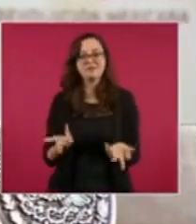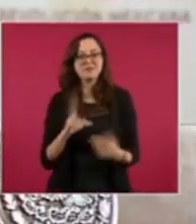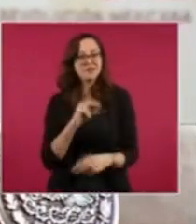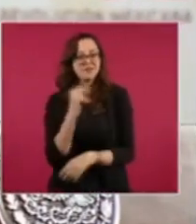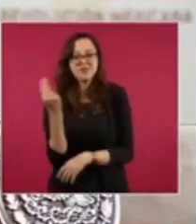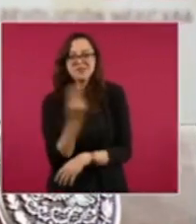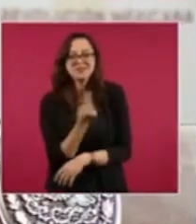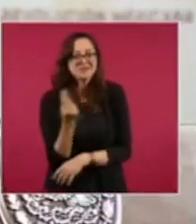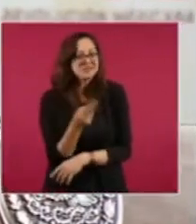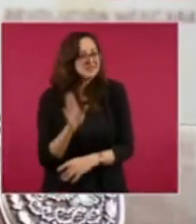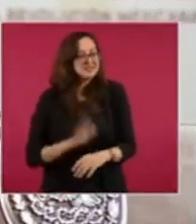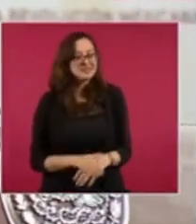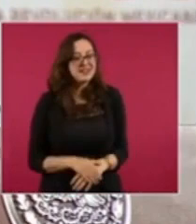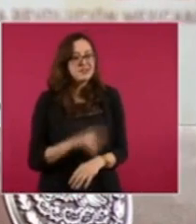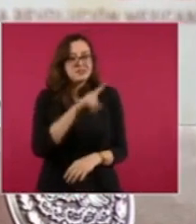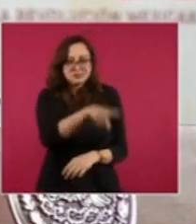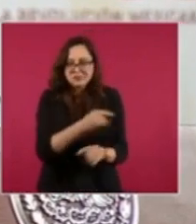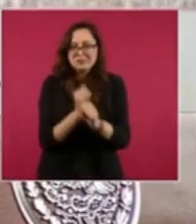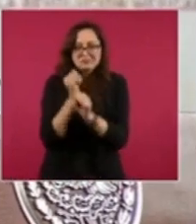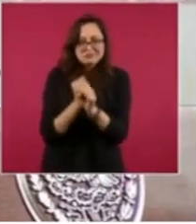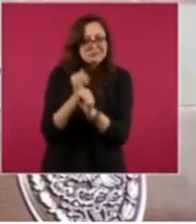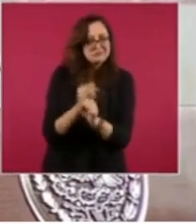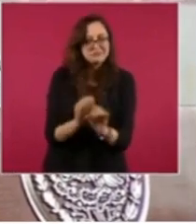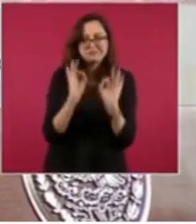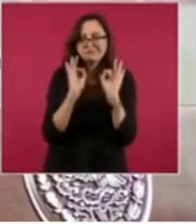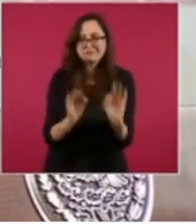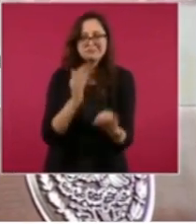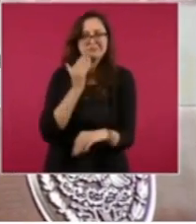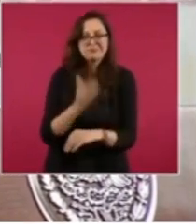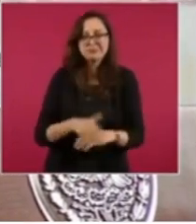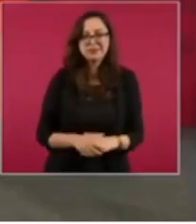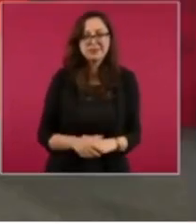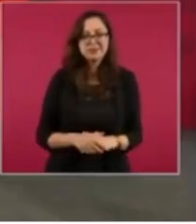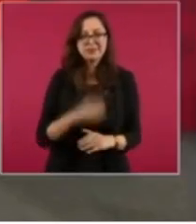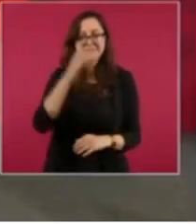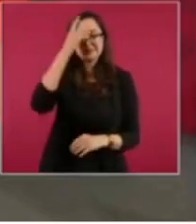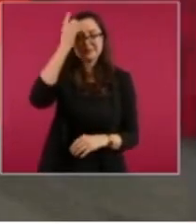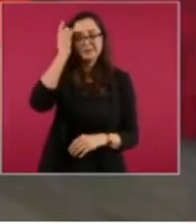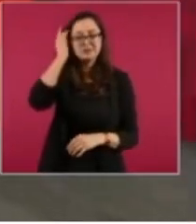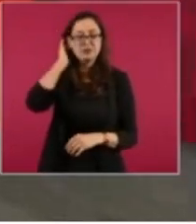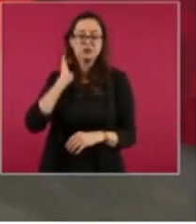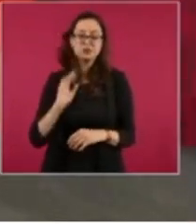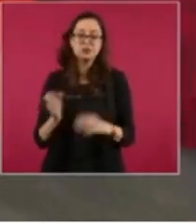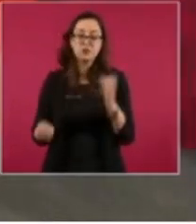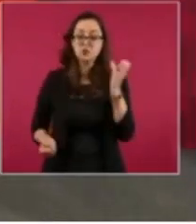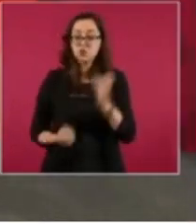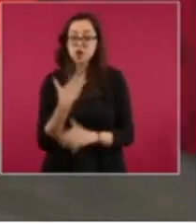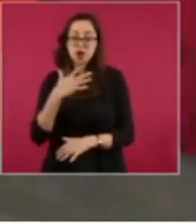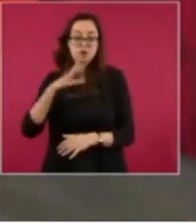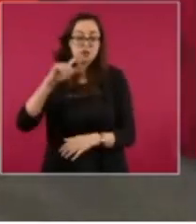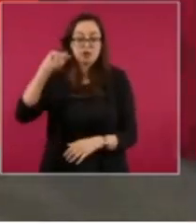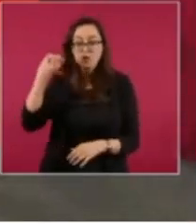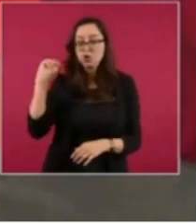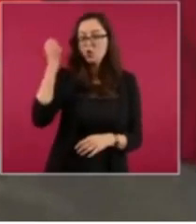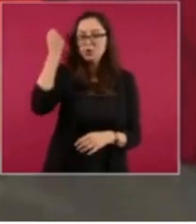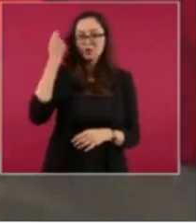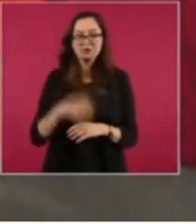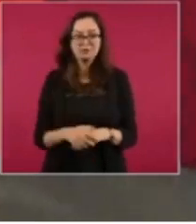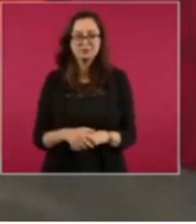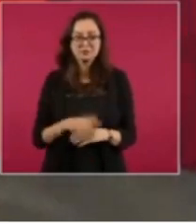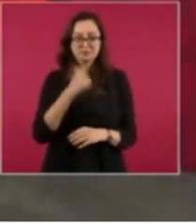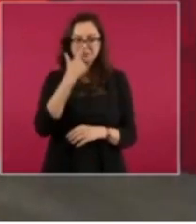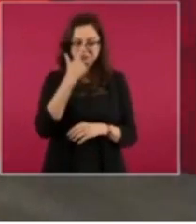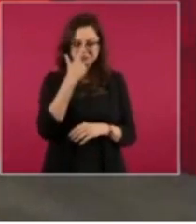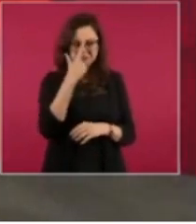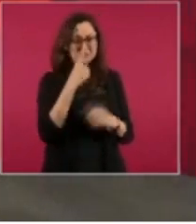esperando o escuchando con sistemas de inteligencia donde